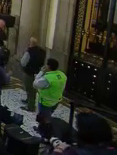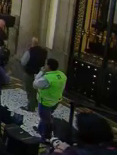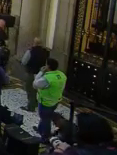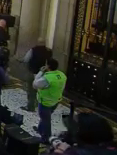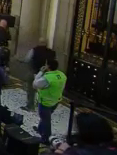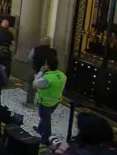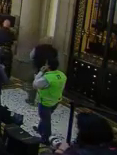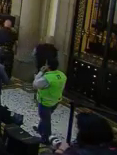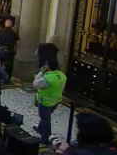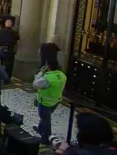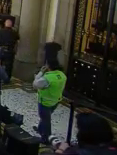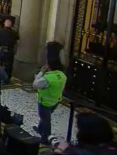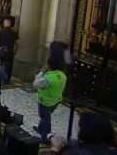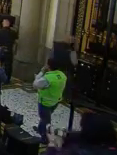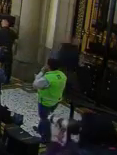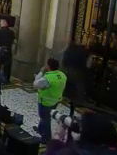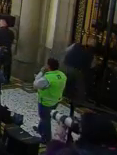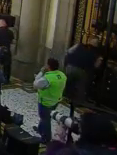resumir toda la ciudad.